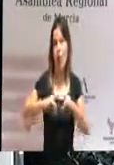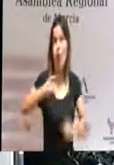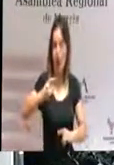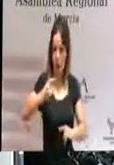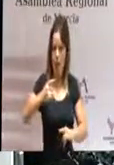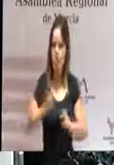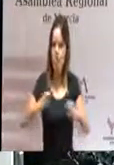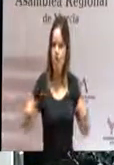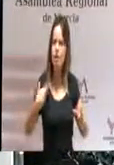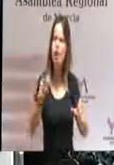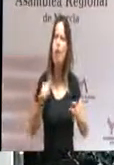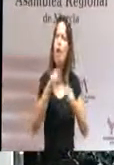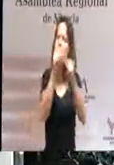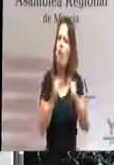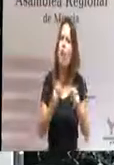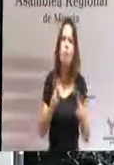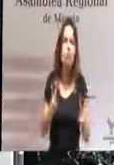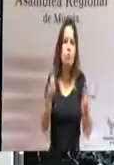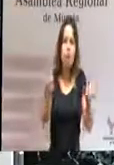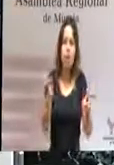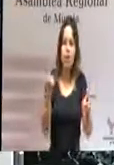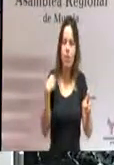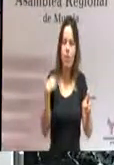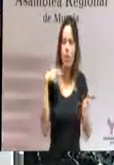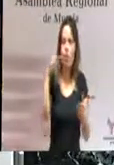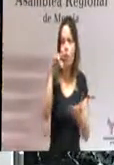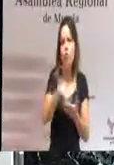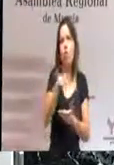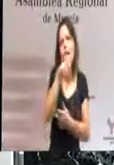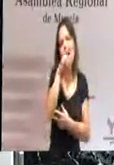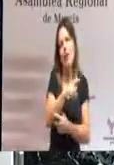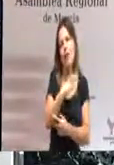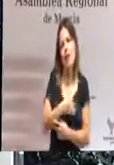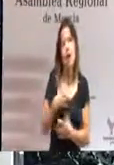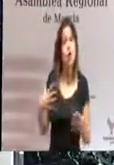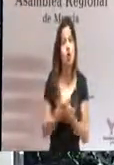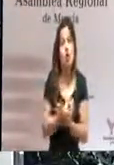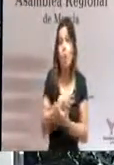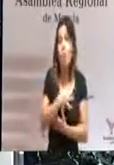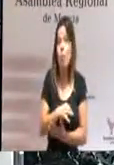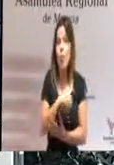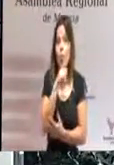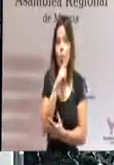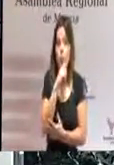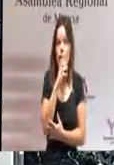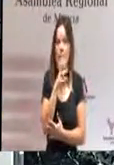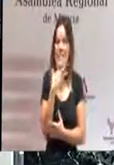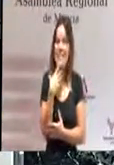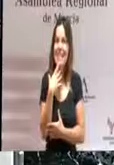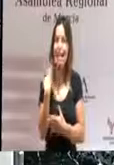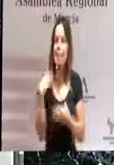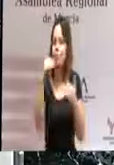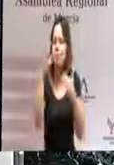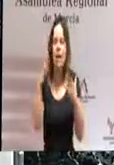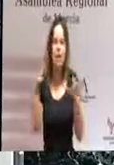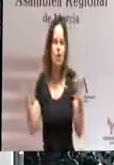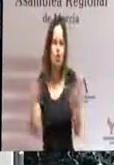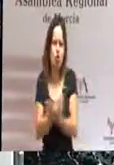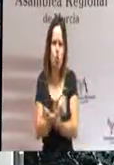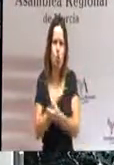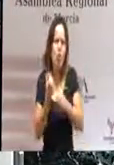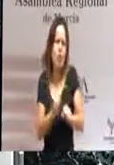modalidad pionera en su implantación en la región de Murcia. Y todo lo hemos hecho posible sin abandonar a nadie y redoblando